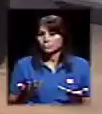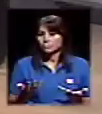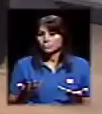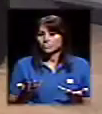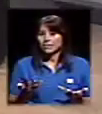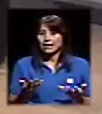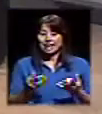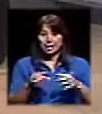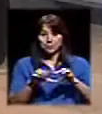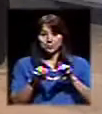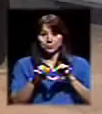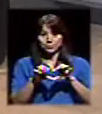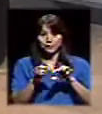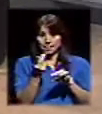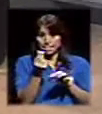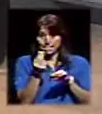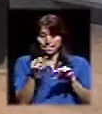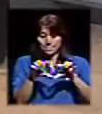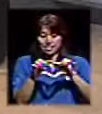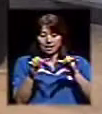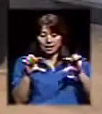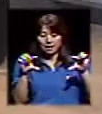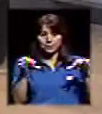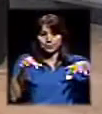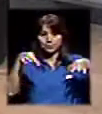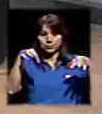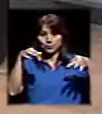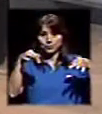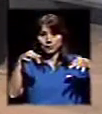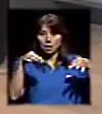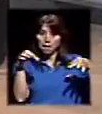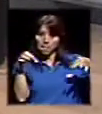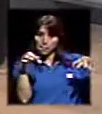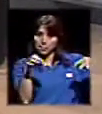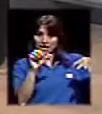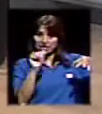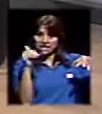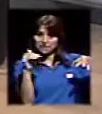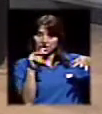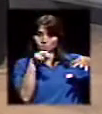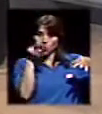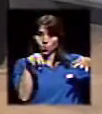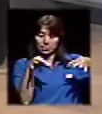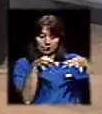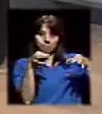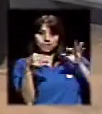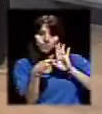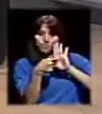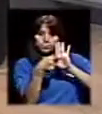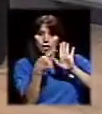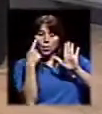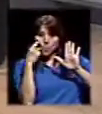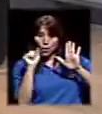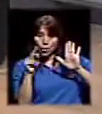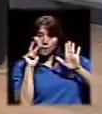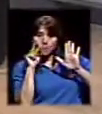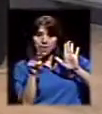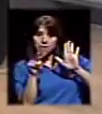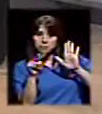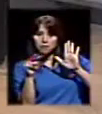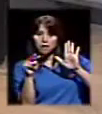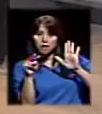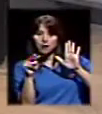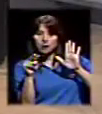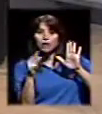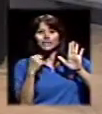el billete, estoy tomando uno de 10,000, y pueden ver aquí que el área, es decir, uno identifica, y cerré los